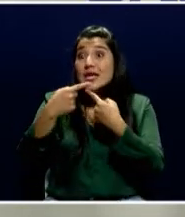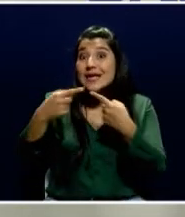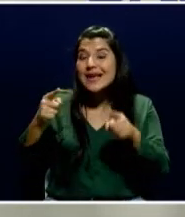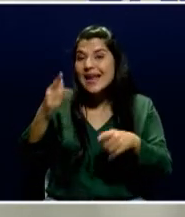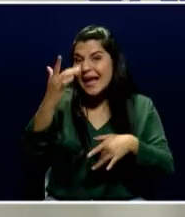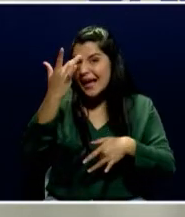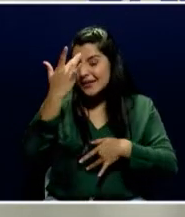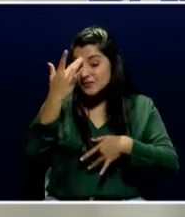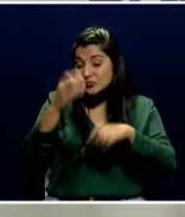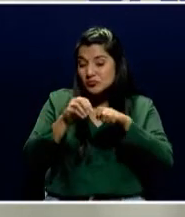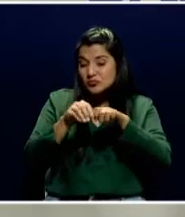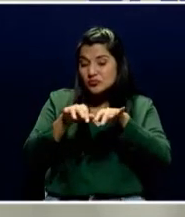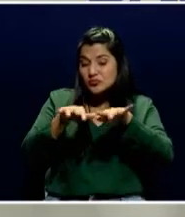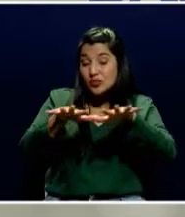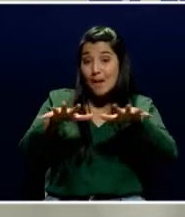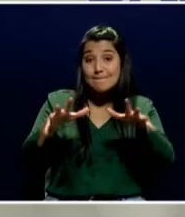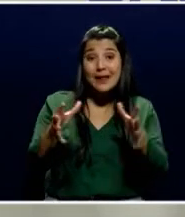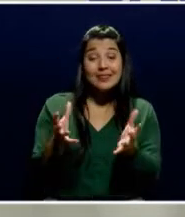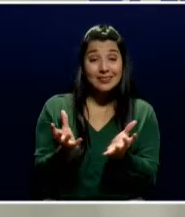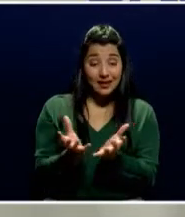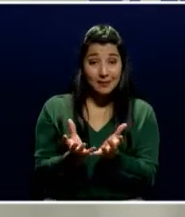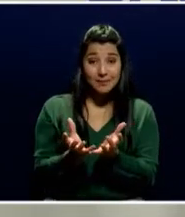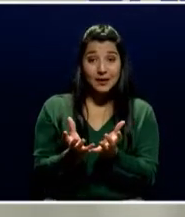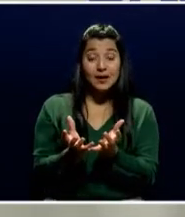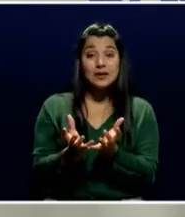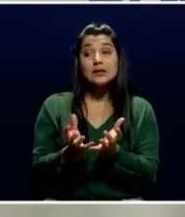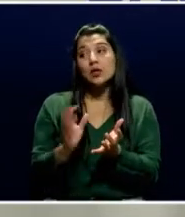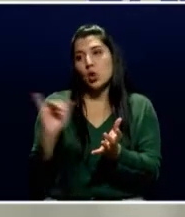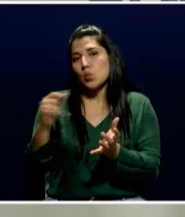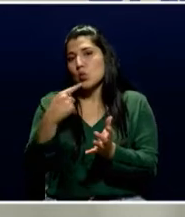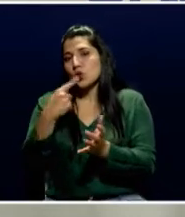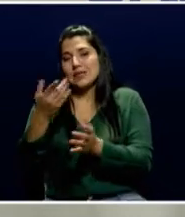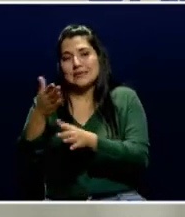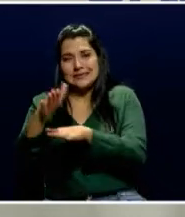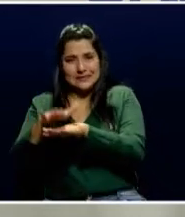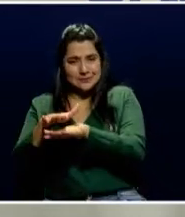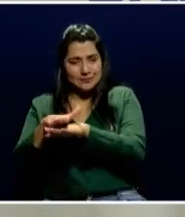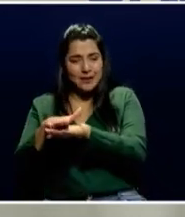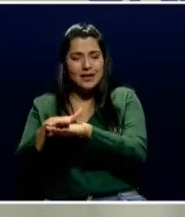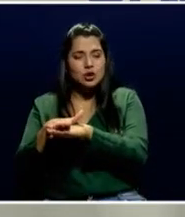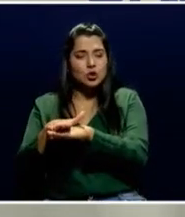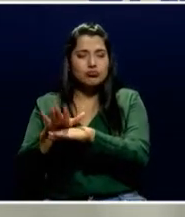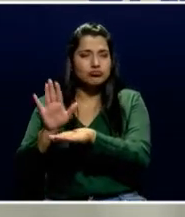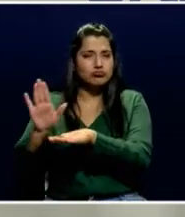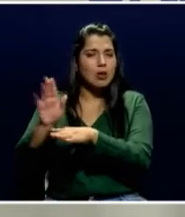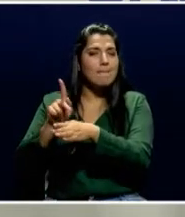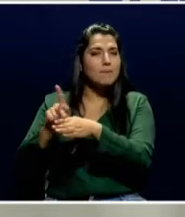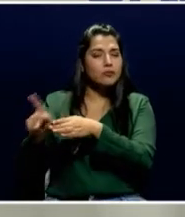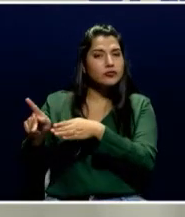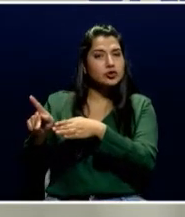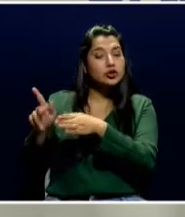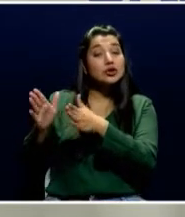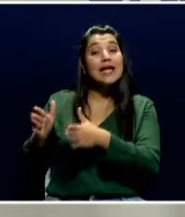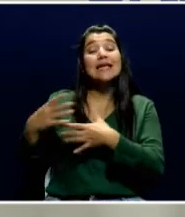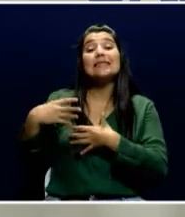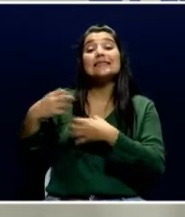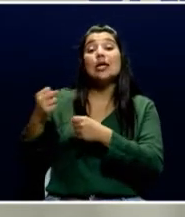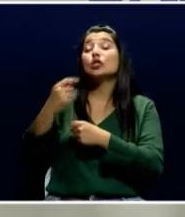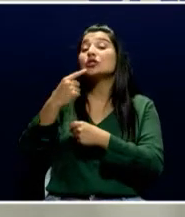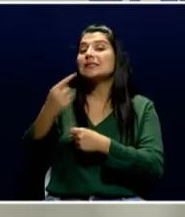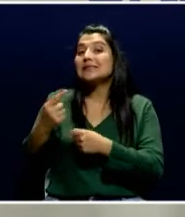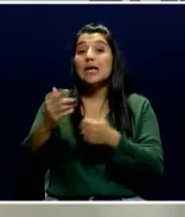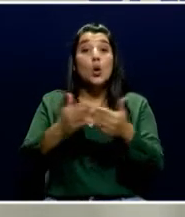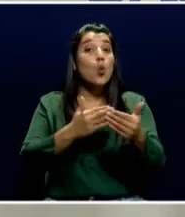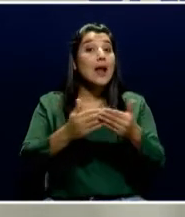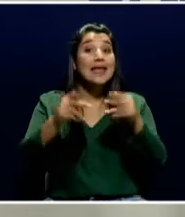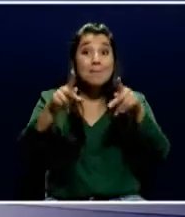tenemos, según lo que dicen los especialistas, epidemiólogos y los profesionales de salud, es que cualquier persona en